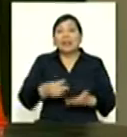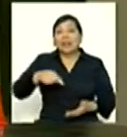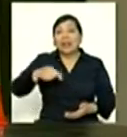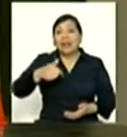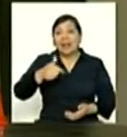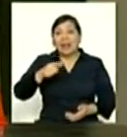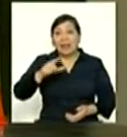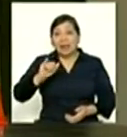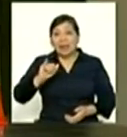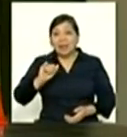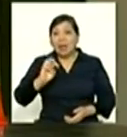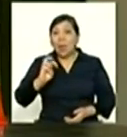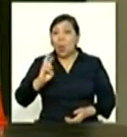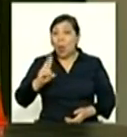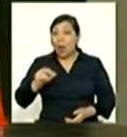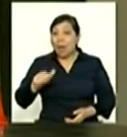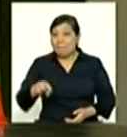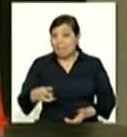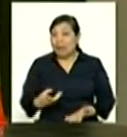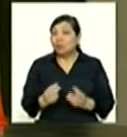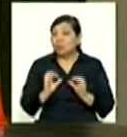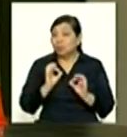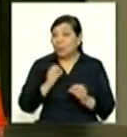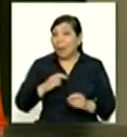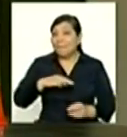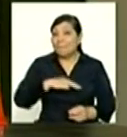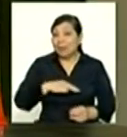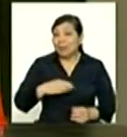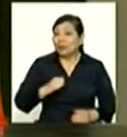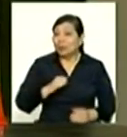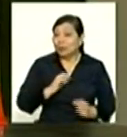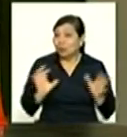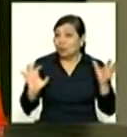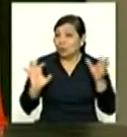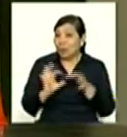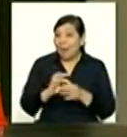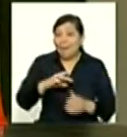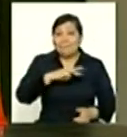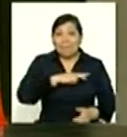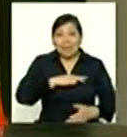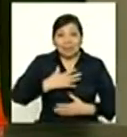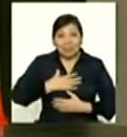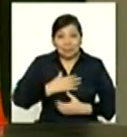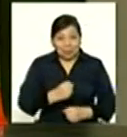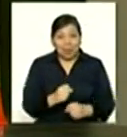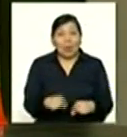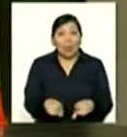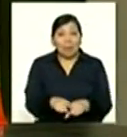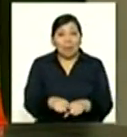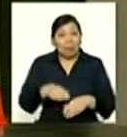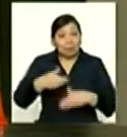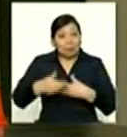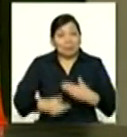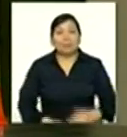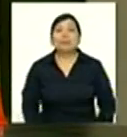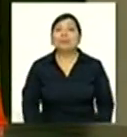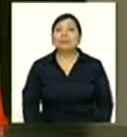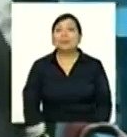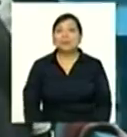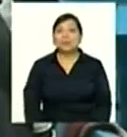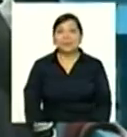Caliwarma. Para salvaguardar la calidad de los nutrientes, el MIDI selló una alianza con los ministerios de salud y también el de la producción.